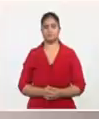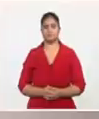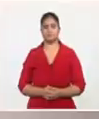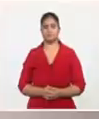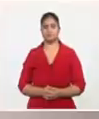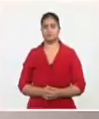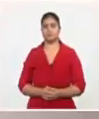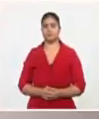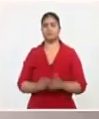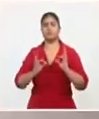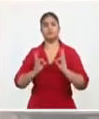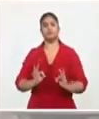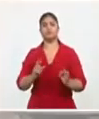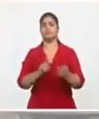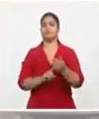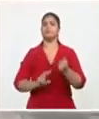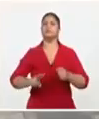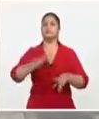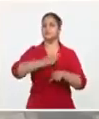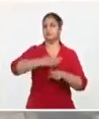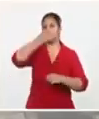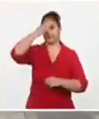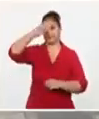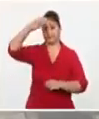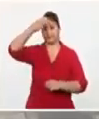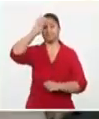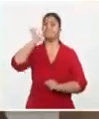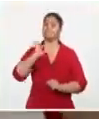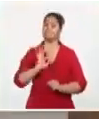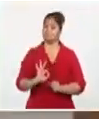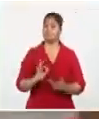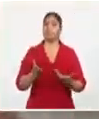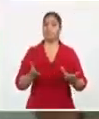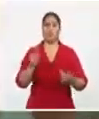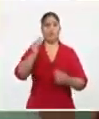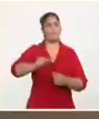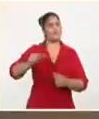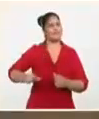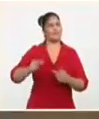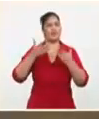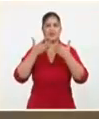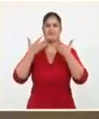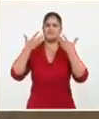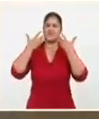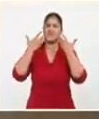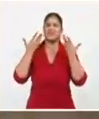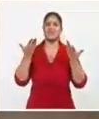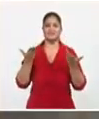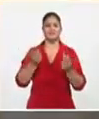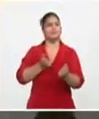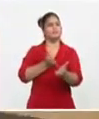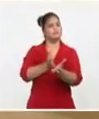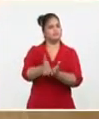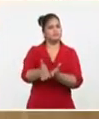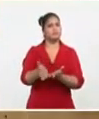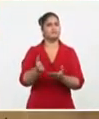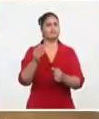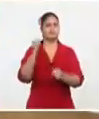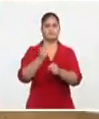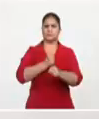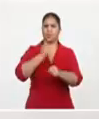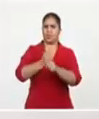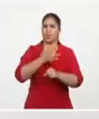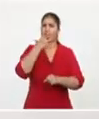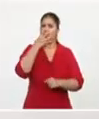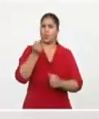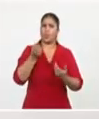tiene Santiago de Cuba un encanto especial. La jovialidad de su gente, esa permanente cercanía con la historia